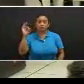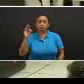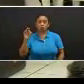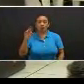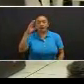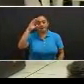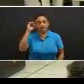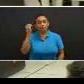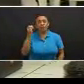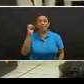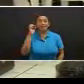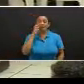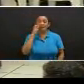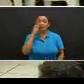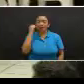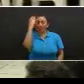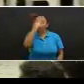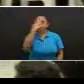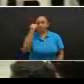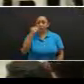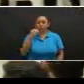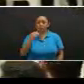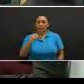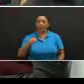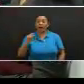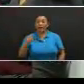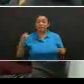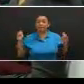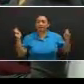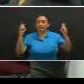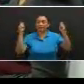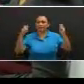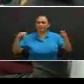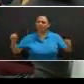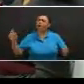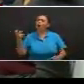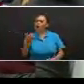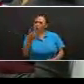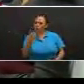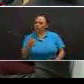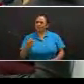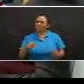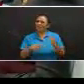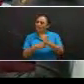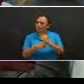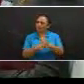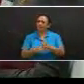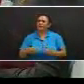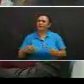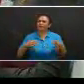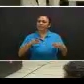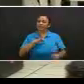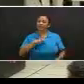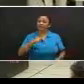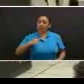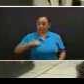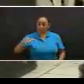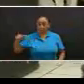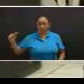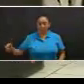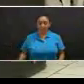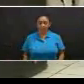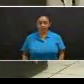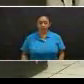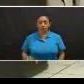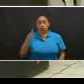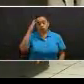y ahí se va a manifestar nuevamente el problema que había en el alma.